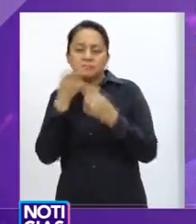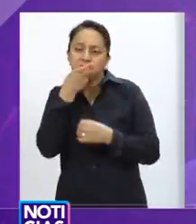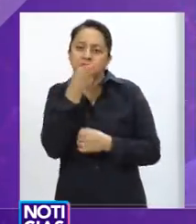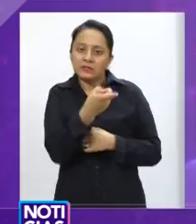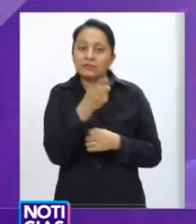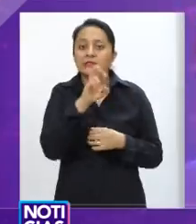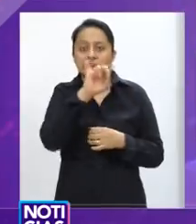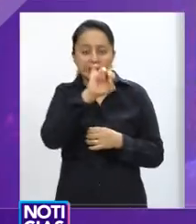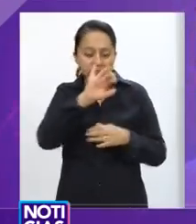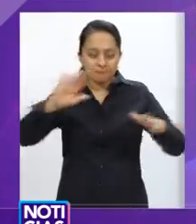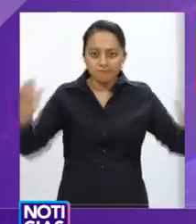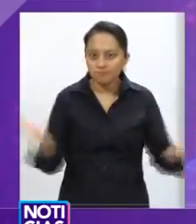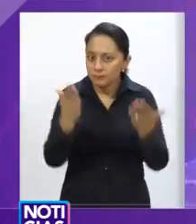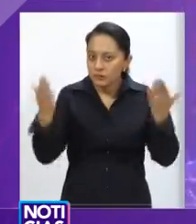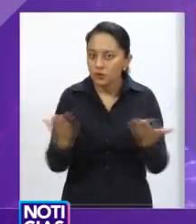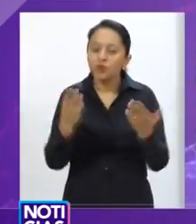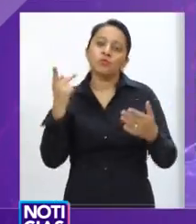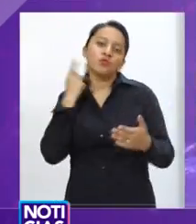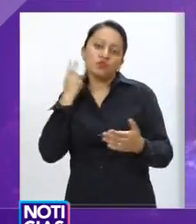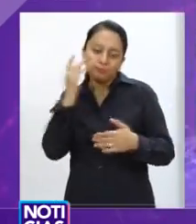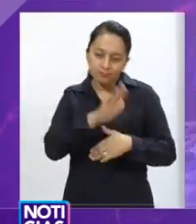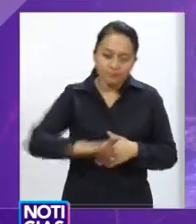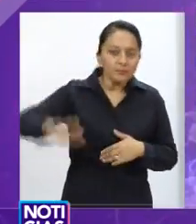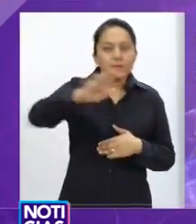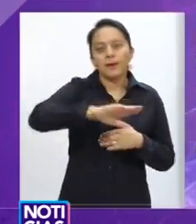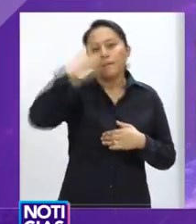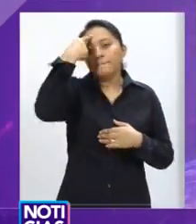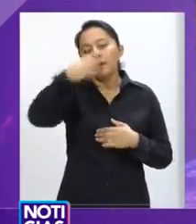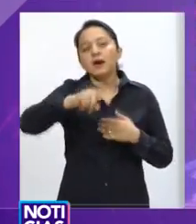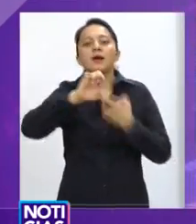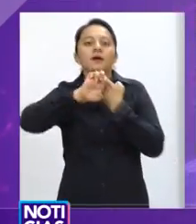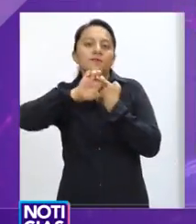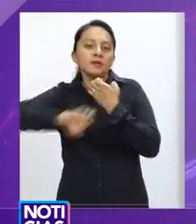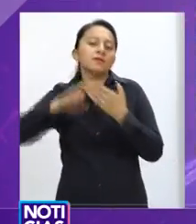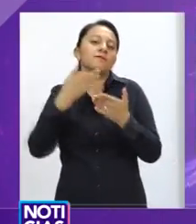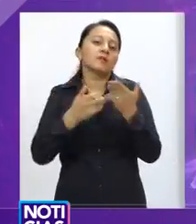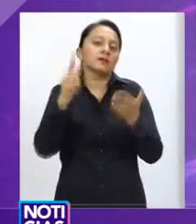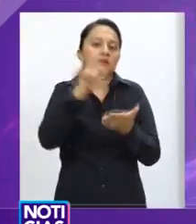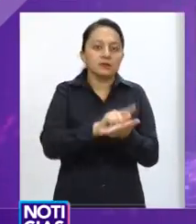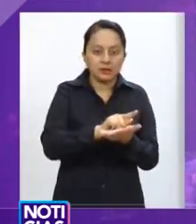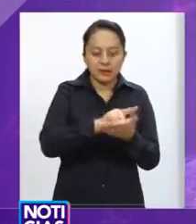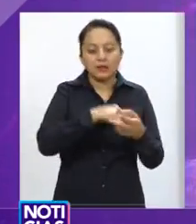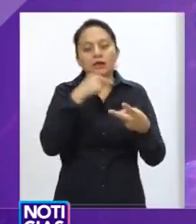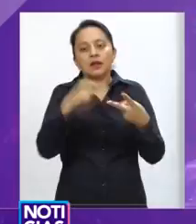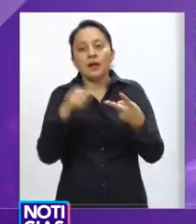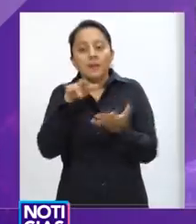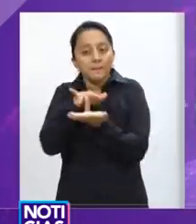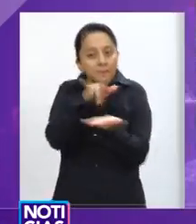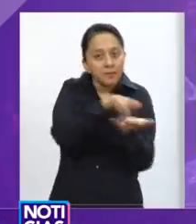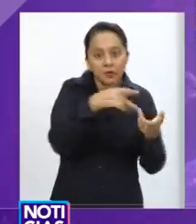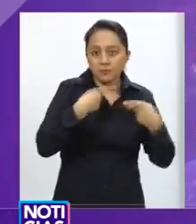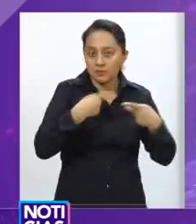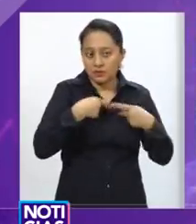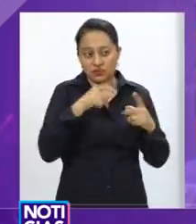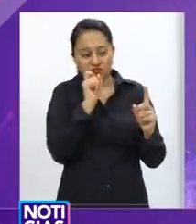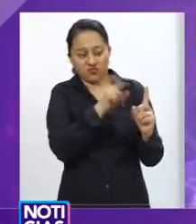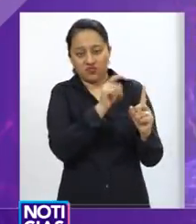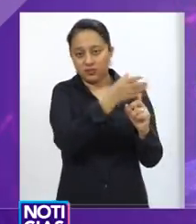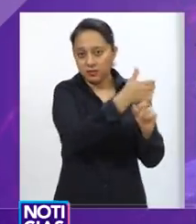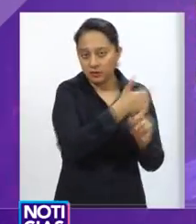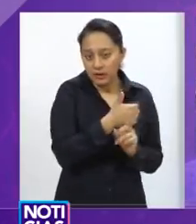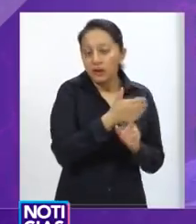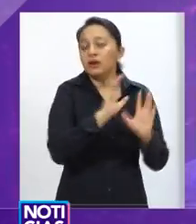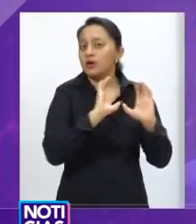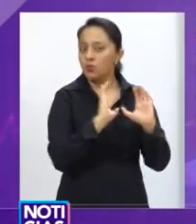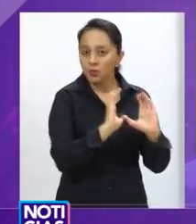encaminadas a prevención del delito asistencia de víctimas y a través del uso de medios alternativos para llegar a la solución de conflictos